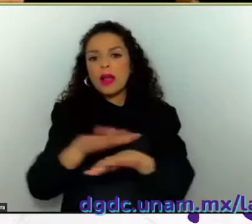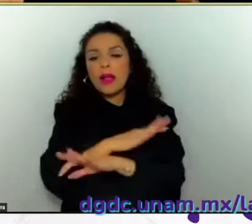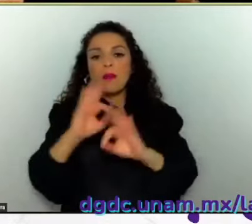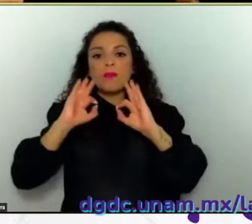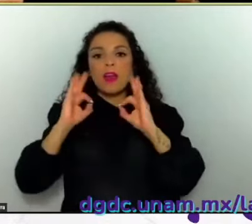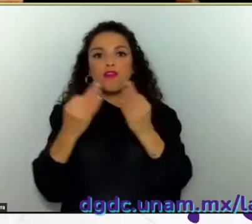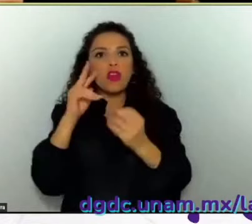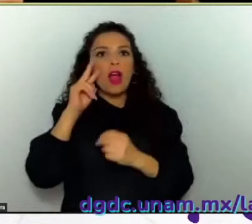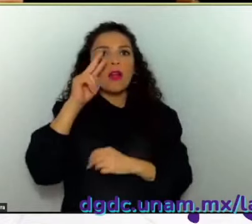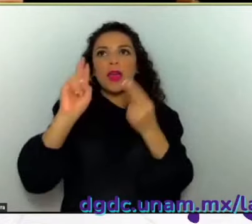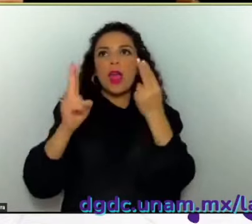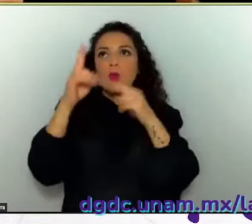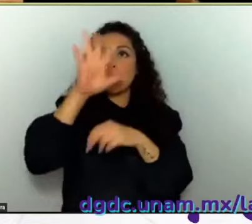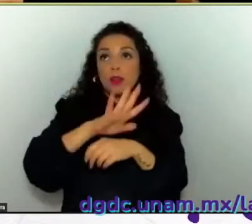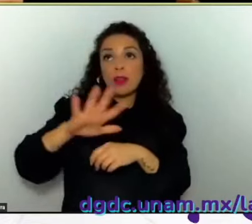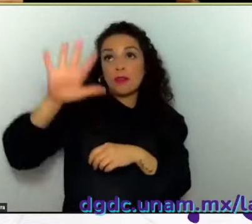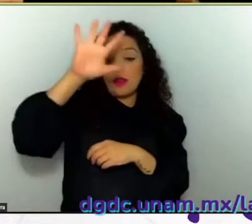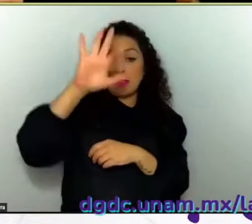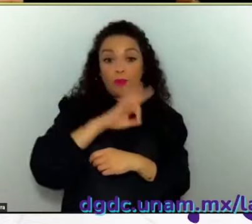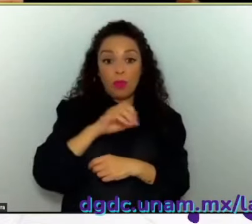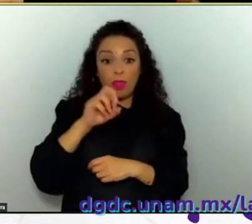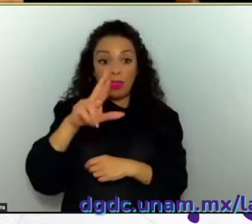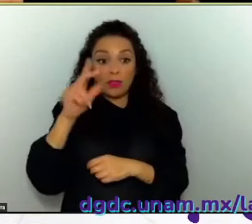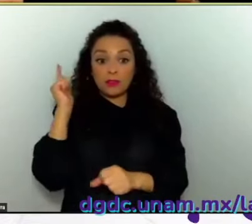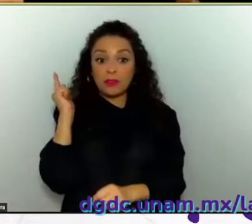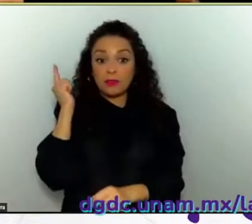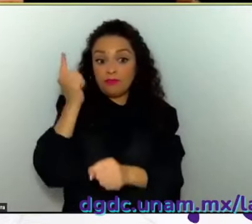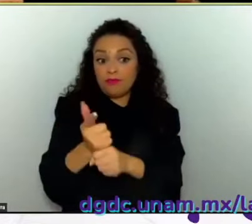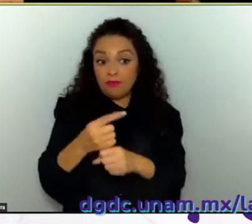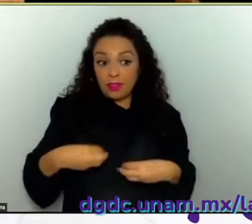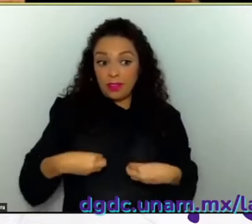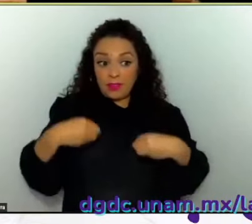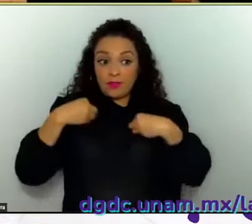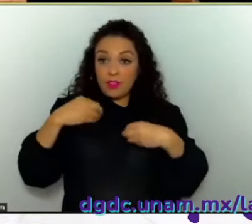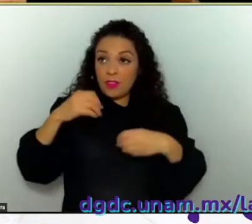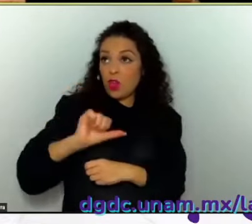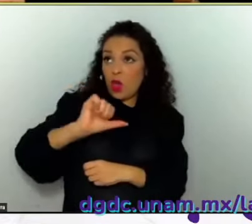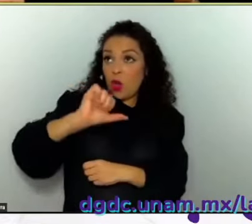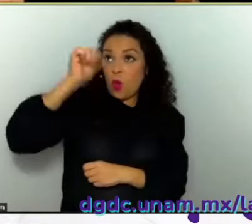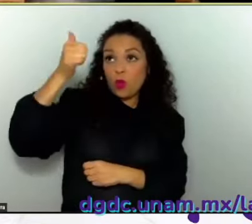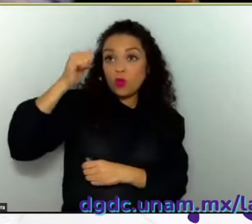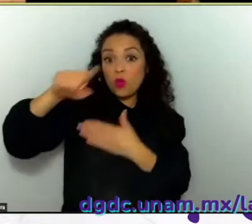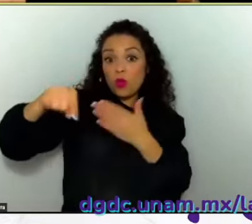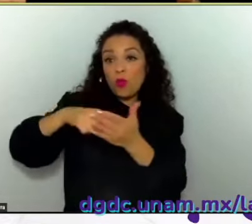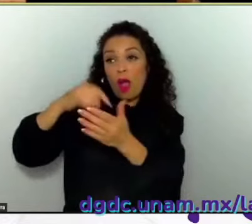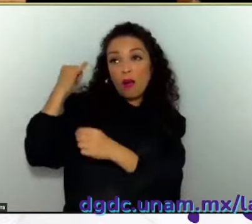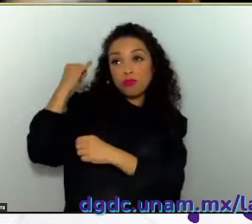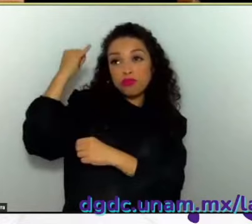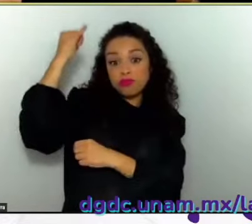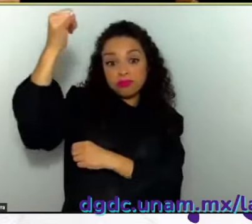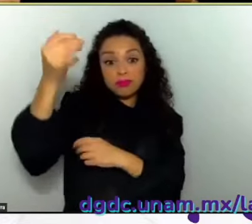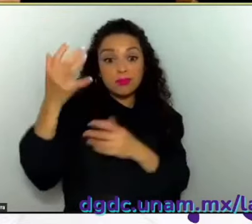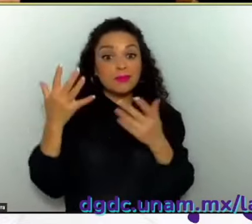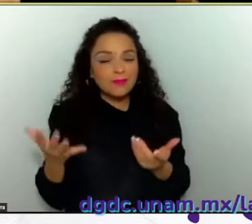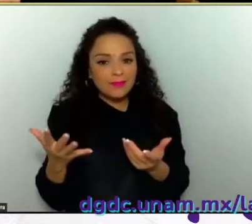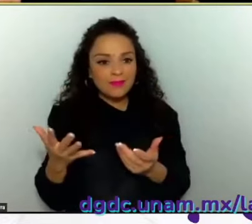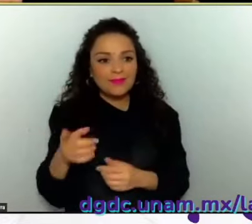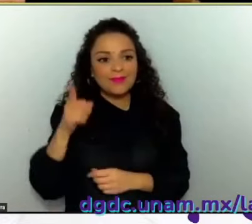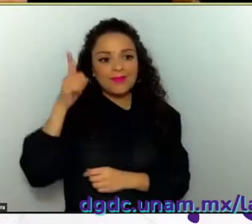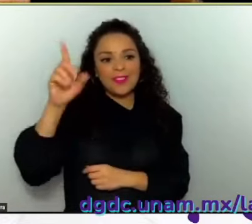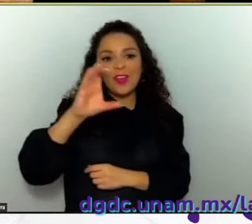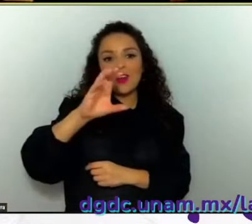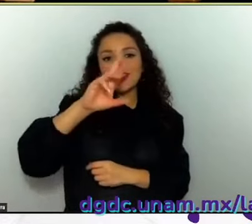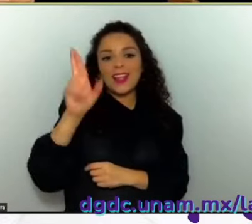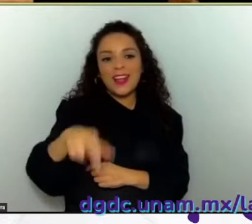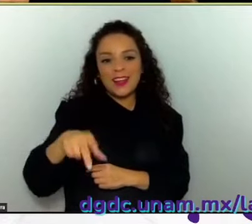acontecimiento inesperado como el descubrimiento de vida en otros planetas, en otros sistemas estelares? Pura vida desde Costa Rica, nos dice